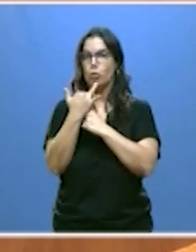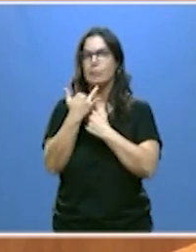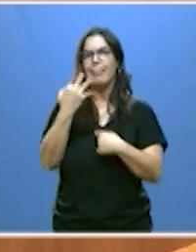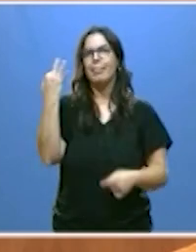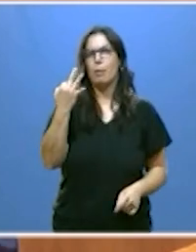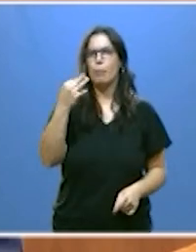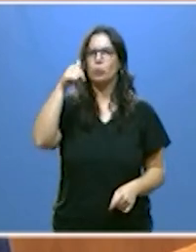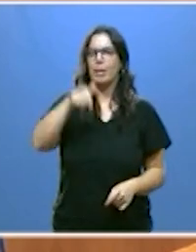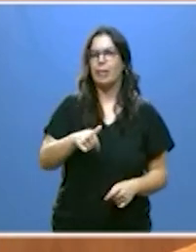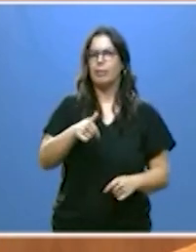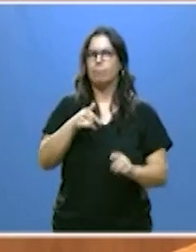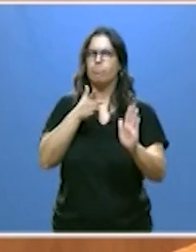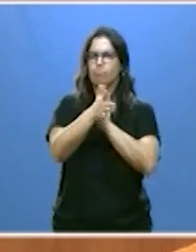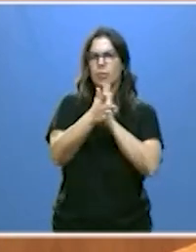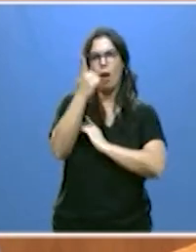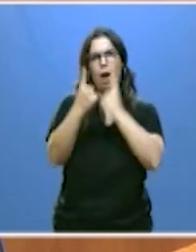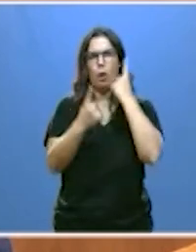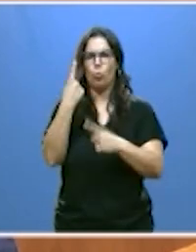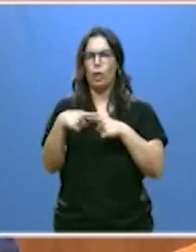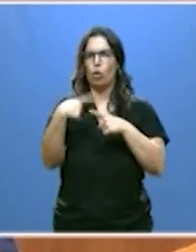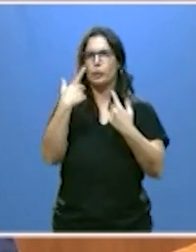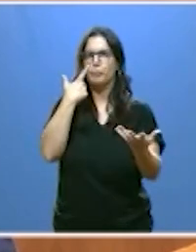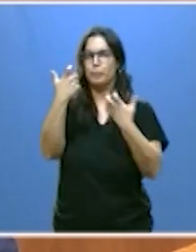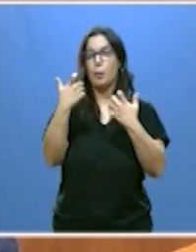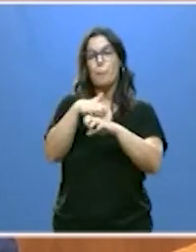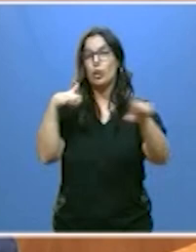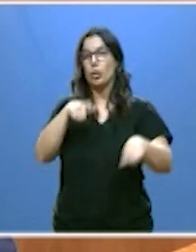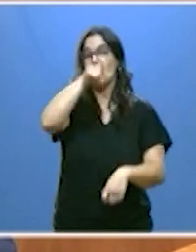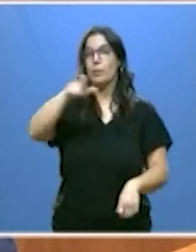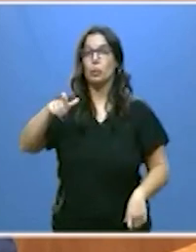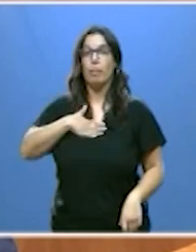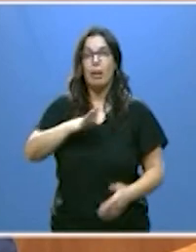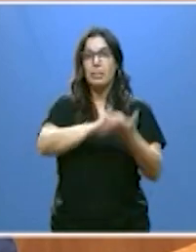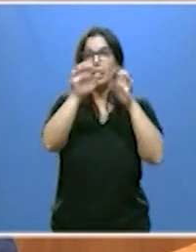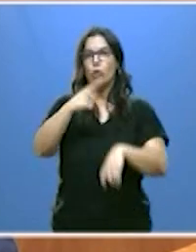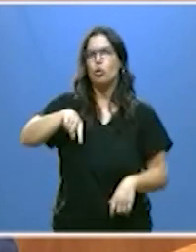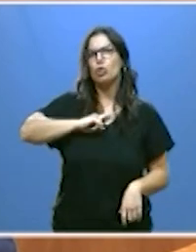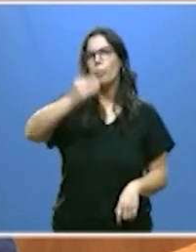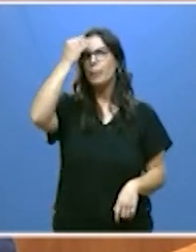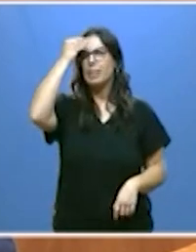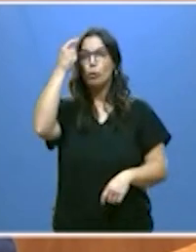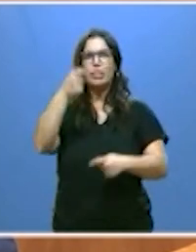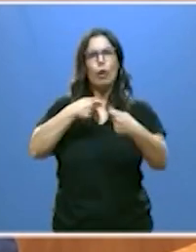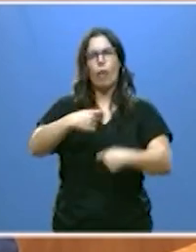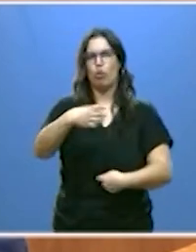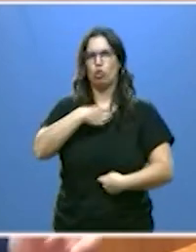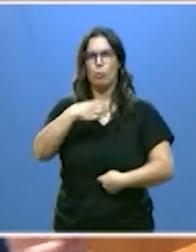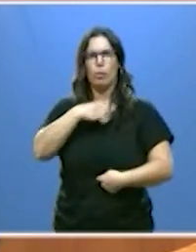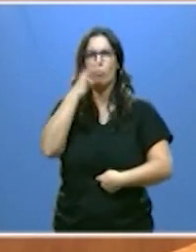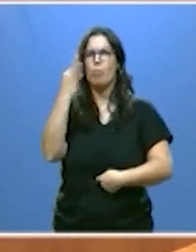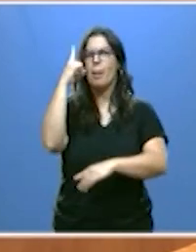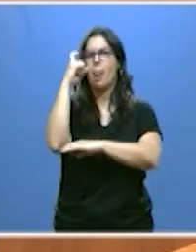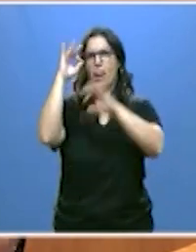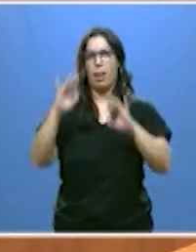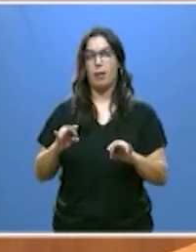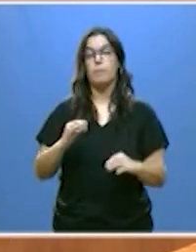señalar algunas cosas que la gran mayoría de los castellanos y leoneses consideramos innegociables. Ante todo,